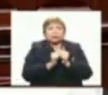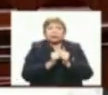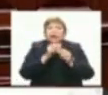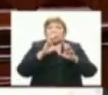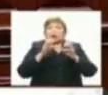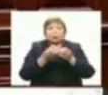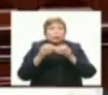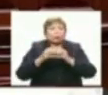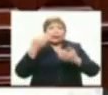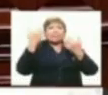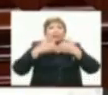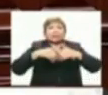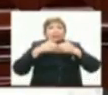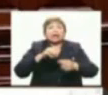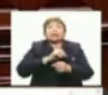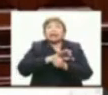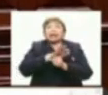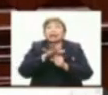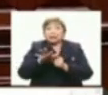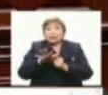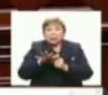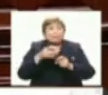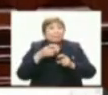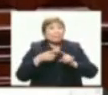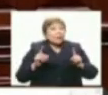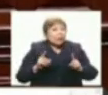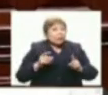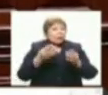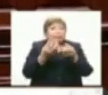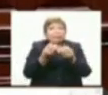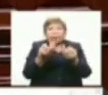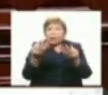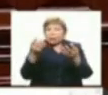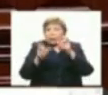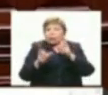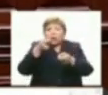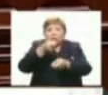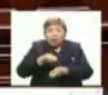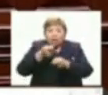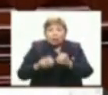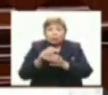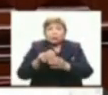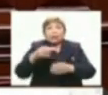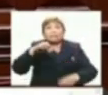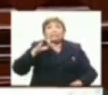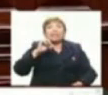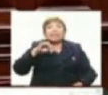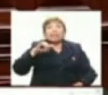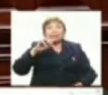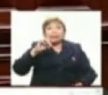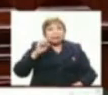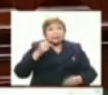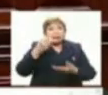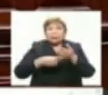sectores empresariales durante la pandemia, pero excluyeron a las mayorías, al agro, las pymes y los